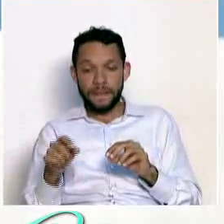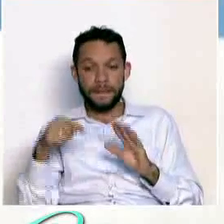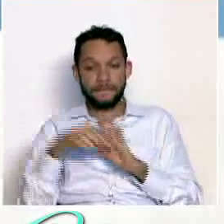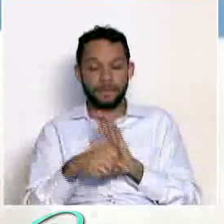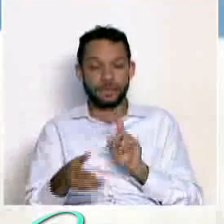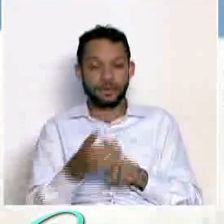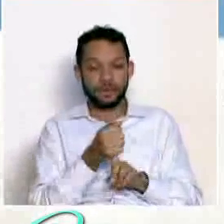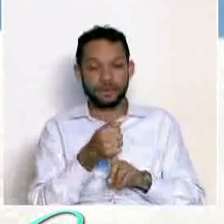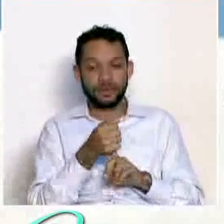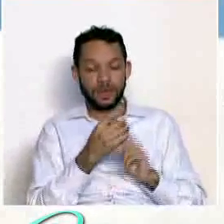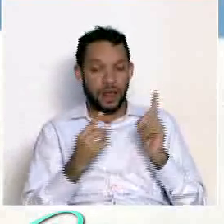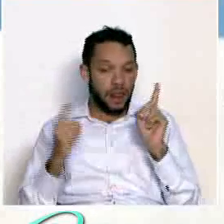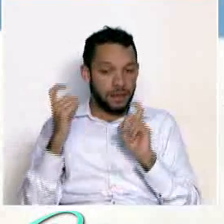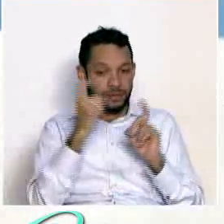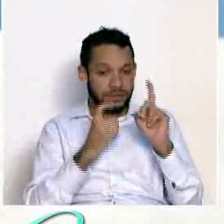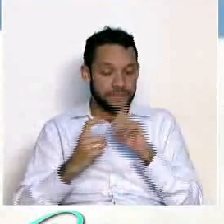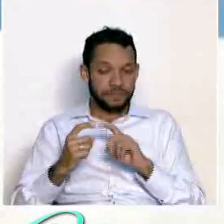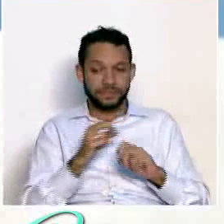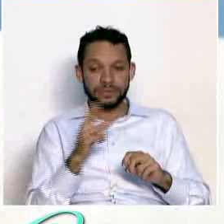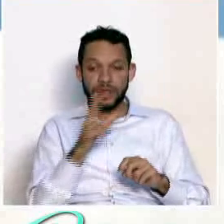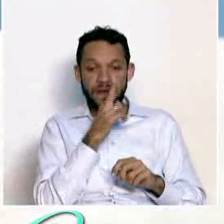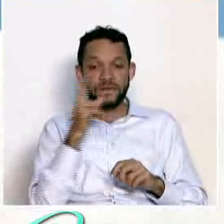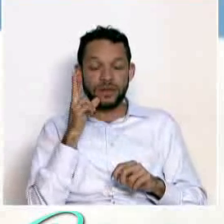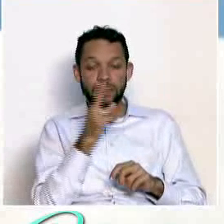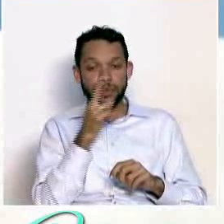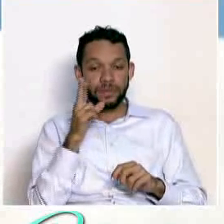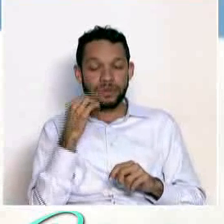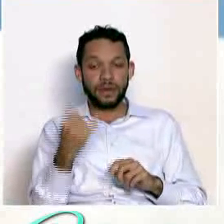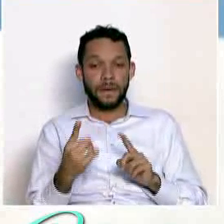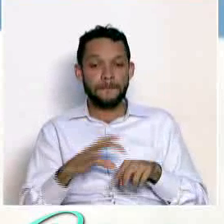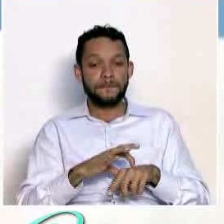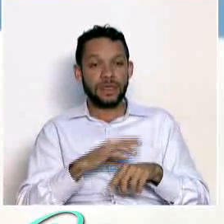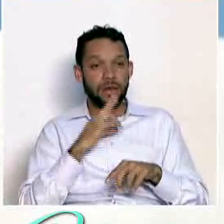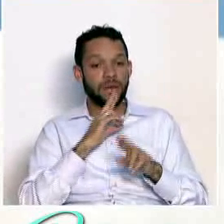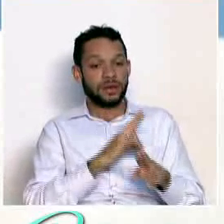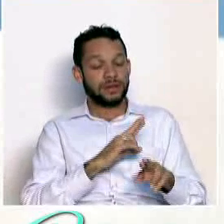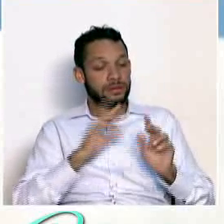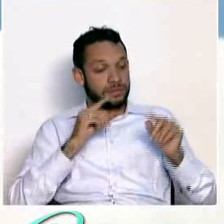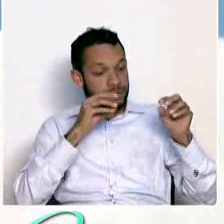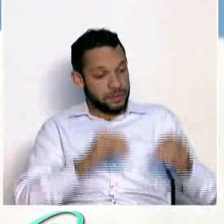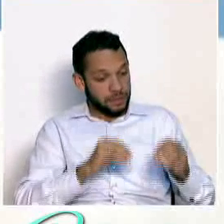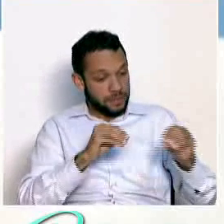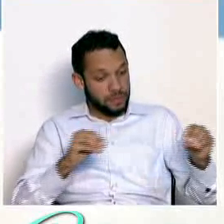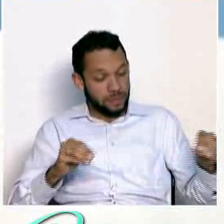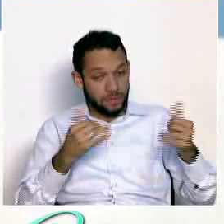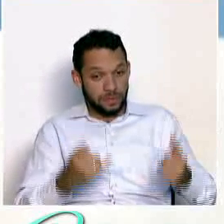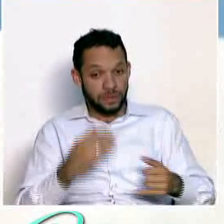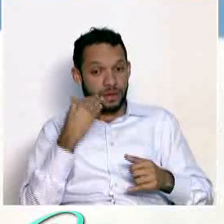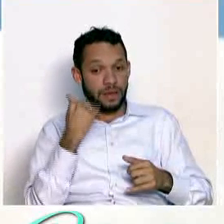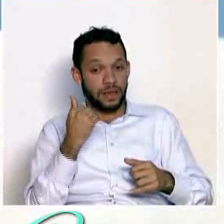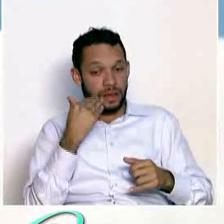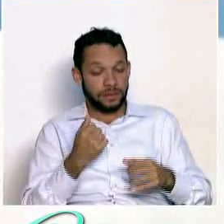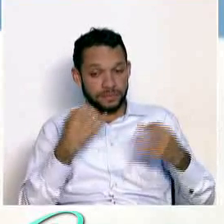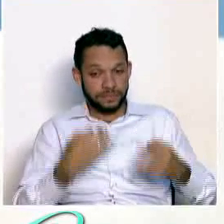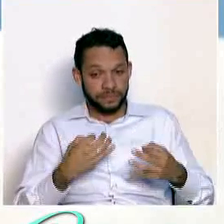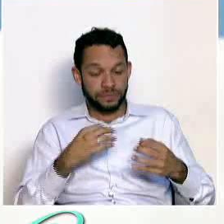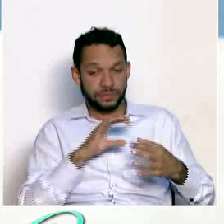de Castilla, vivía en la área rural, y el médico que la atendió le dijo: señora, usted tiene un